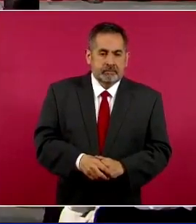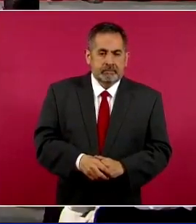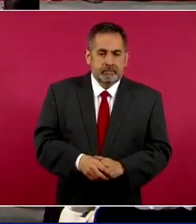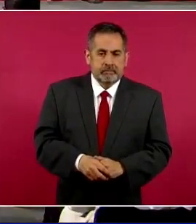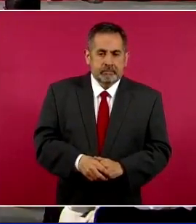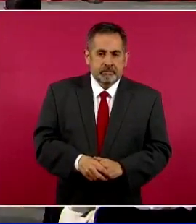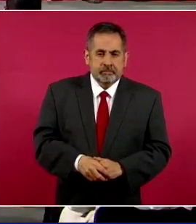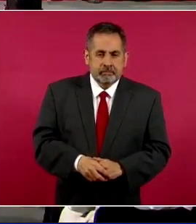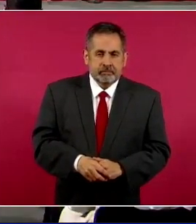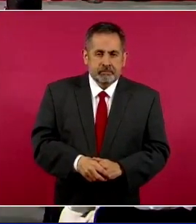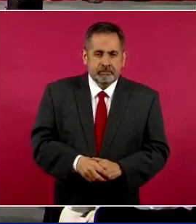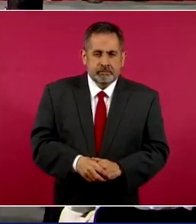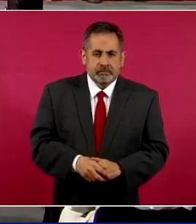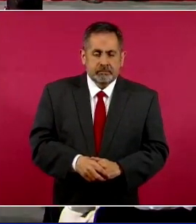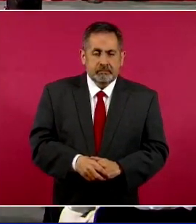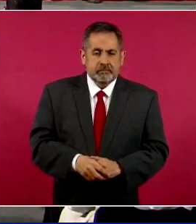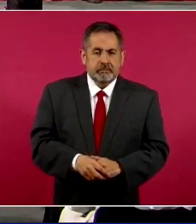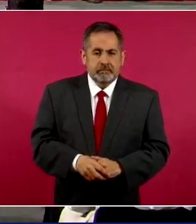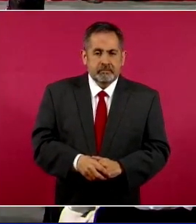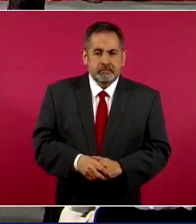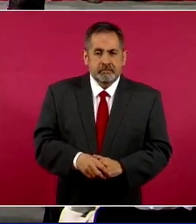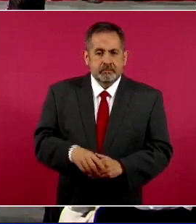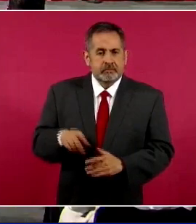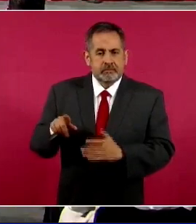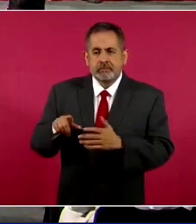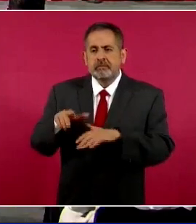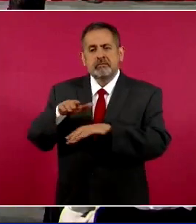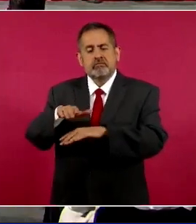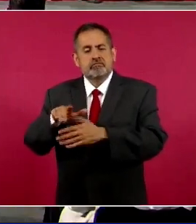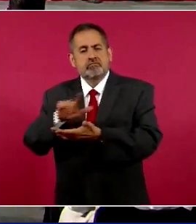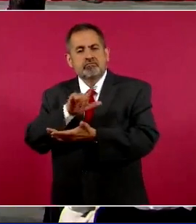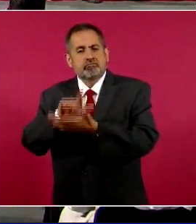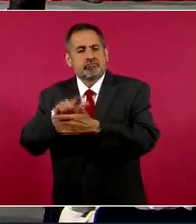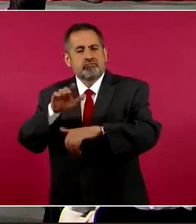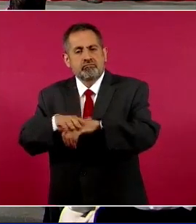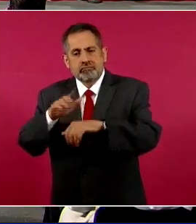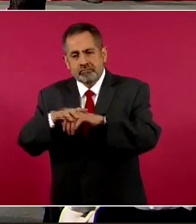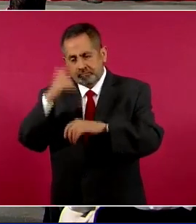Queda corto decreto de alerta de género.